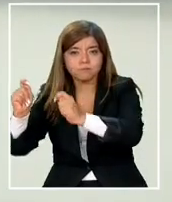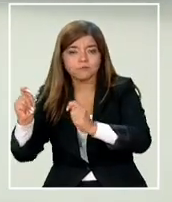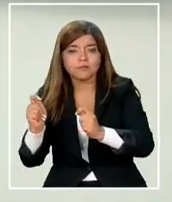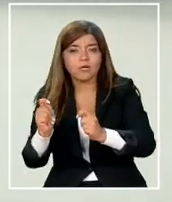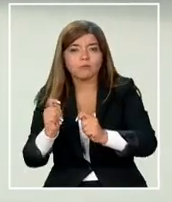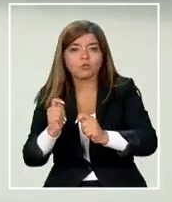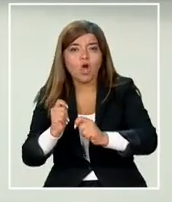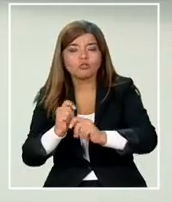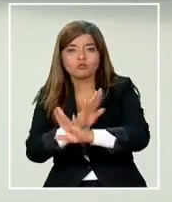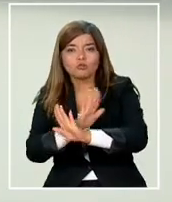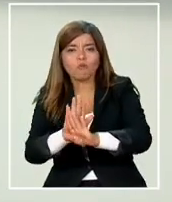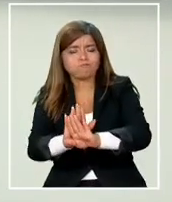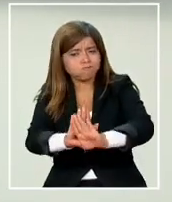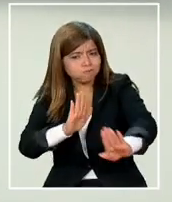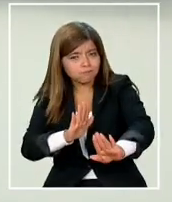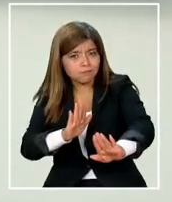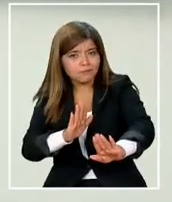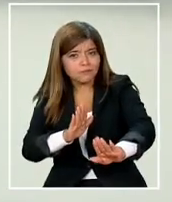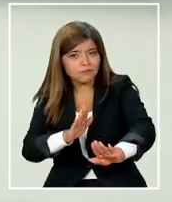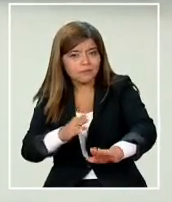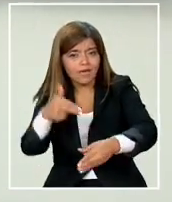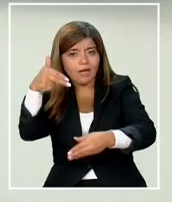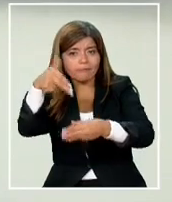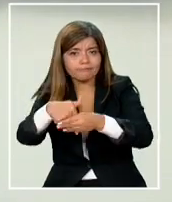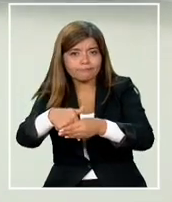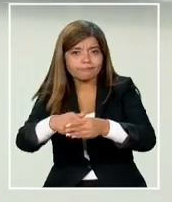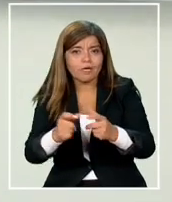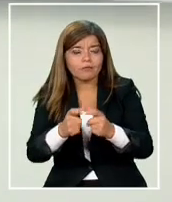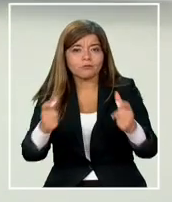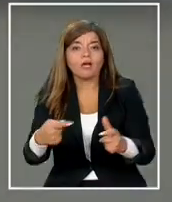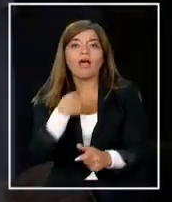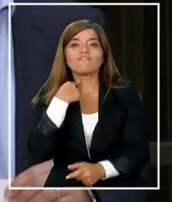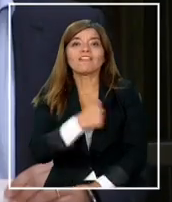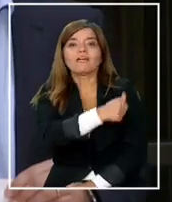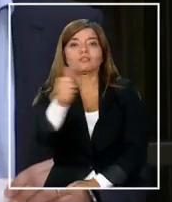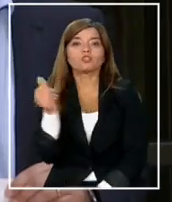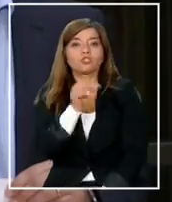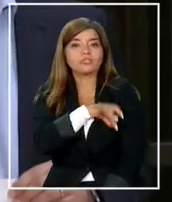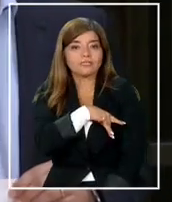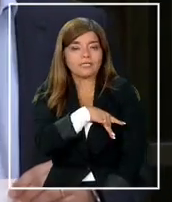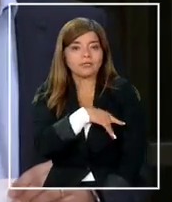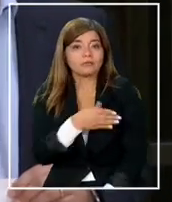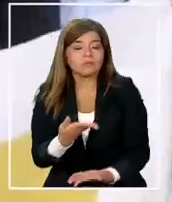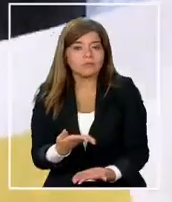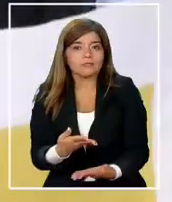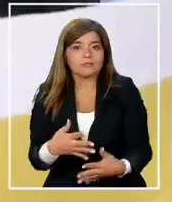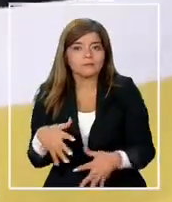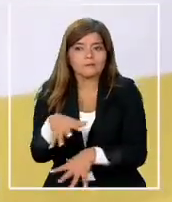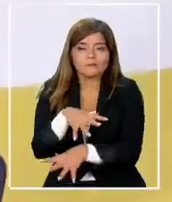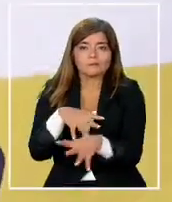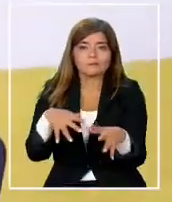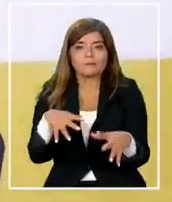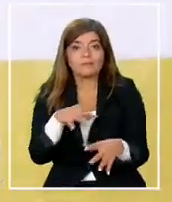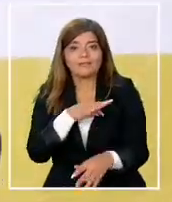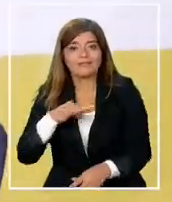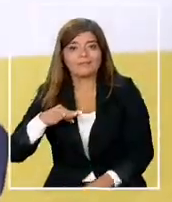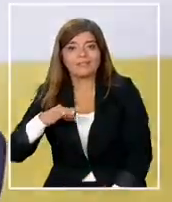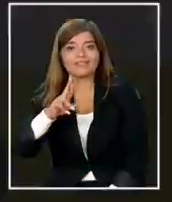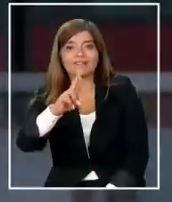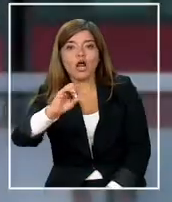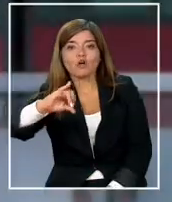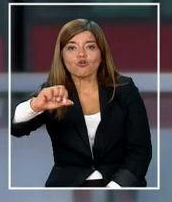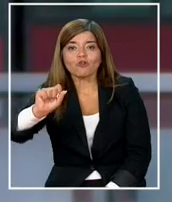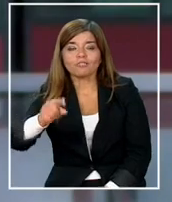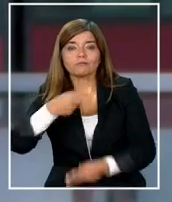se impida esta medida que finalmente nos va a afectar a todos los chilenos. Fue tanto el revuelo que la ministra Rojas, en una declaración